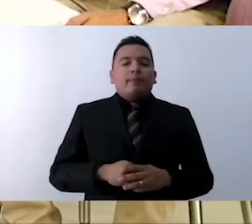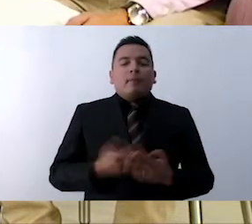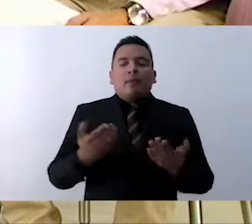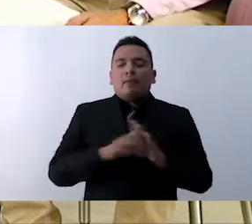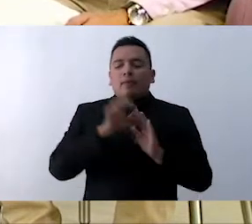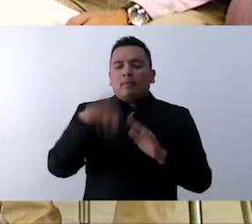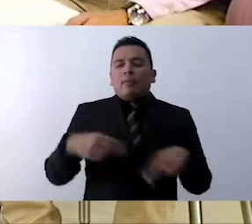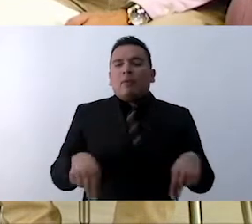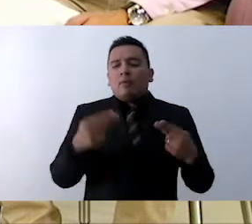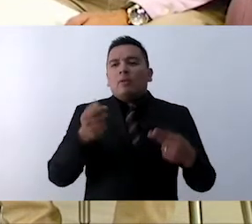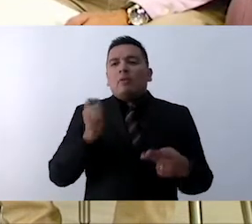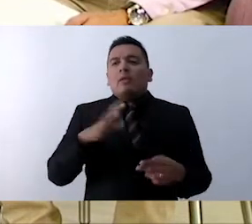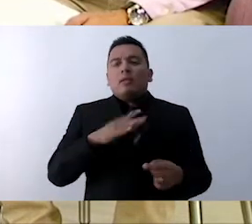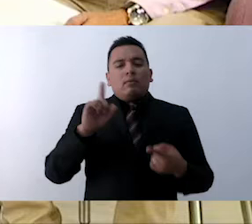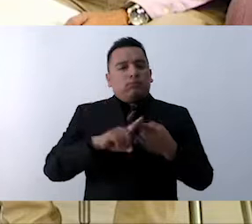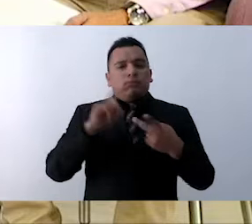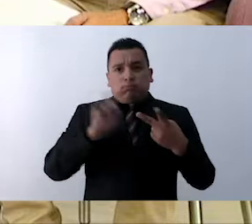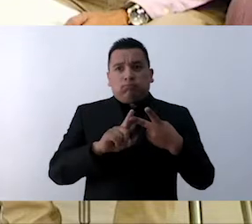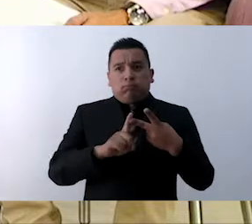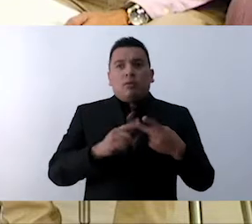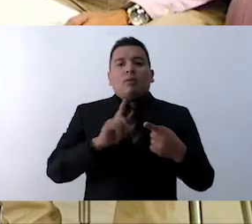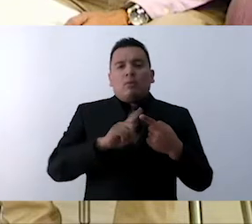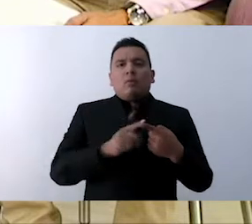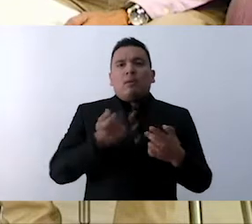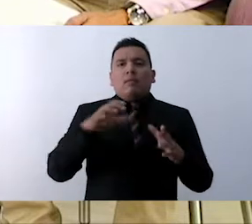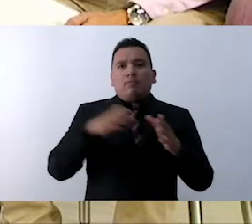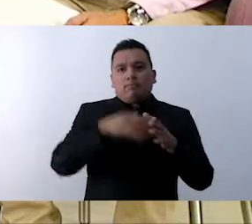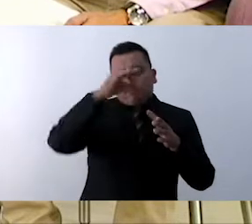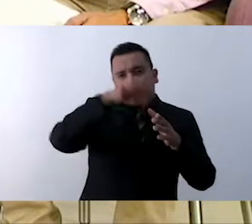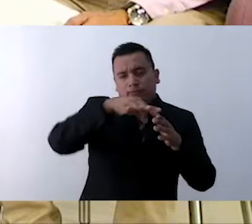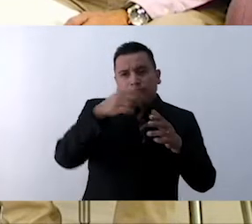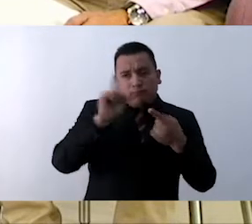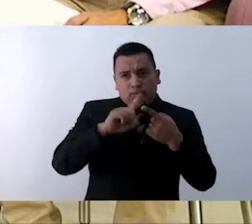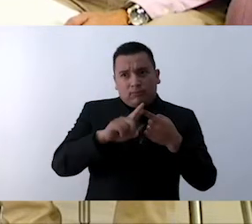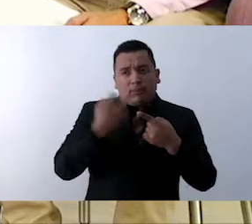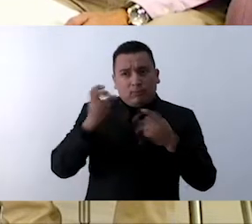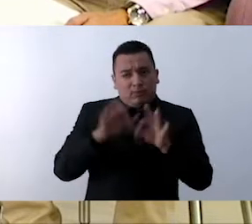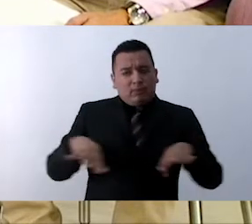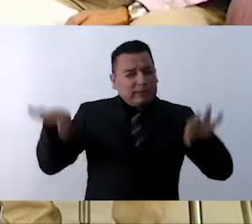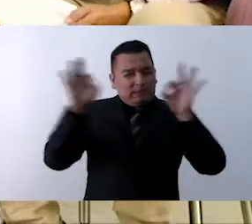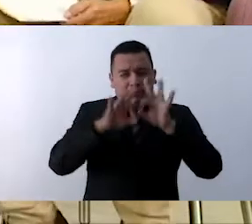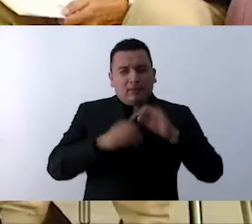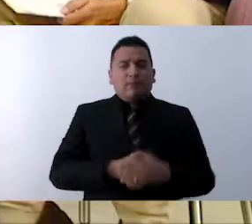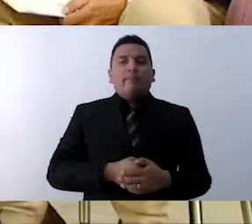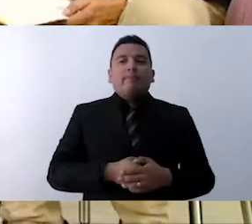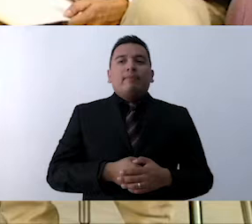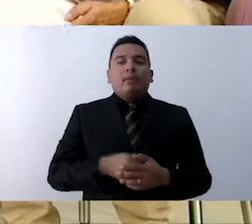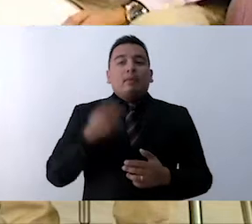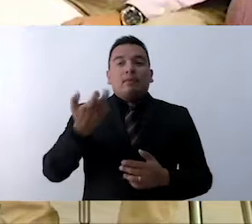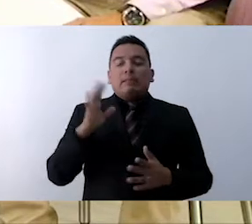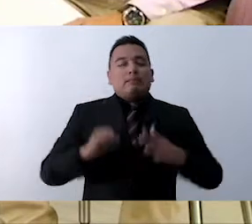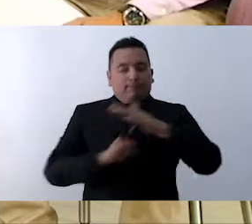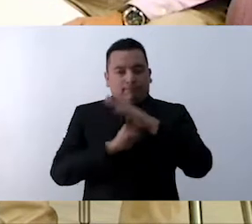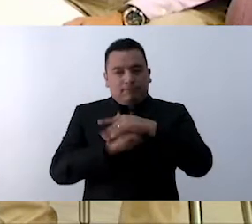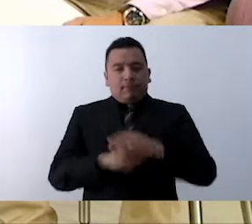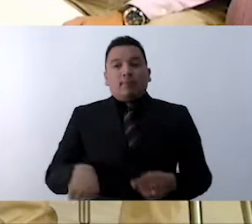la idea que hay ahora de la democracia es que tiene esos dos motores, ¿no? O sea, desde luego la participación a través de las elecciones, que